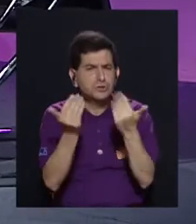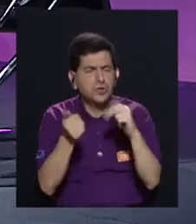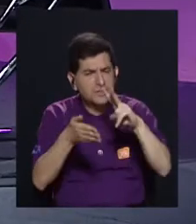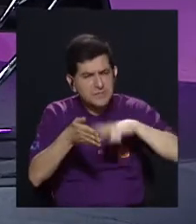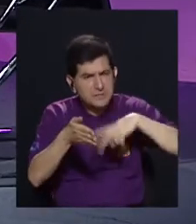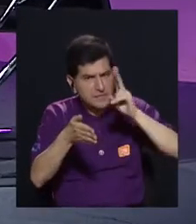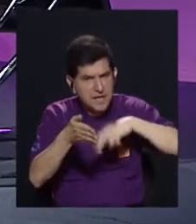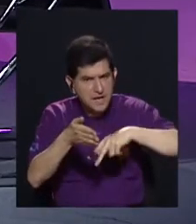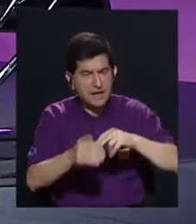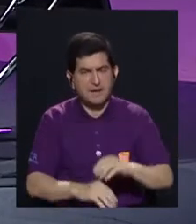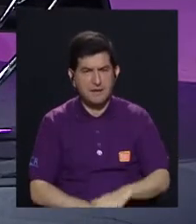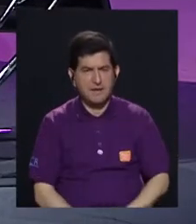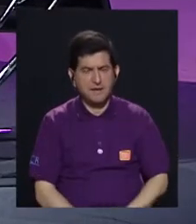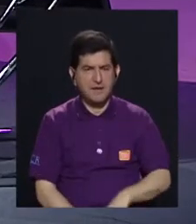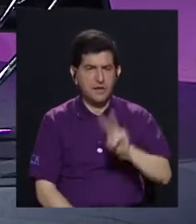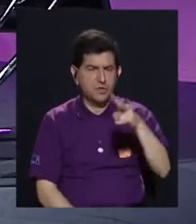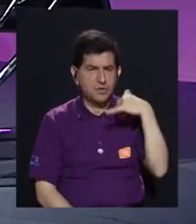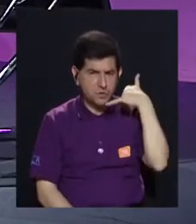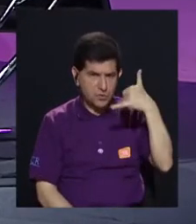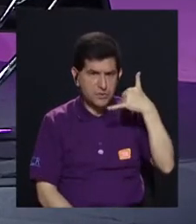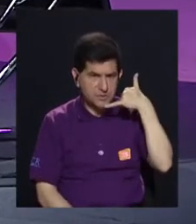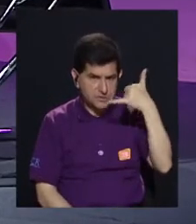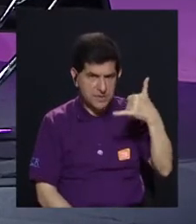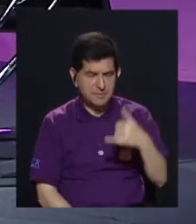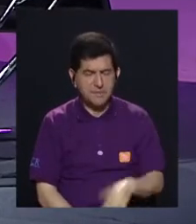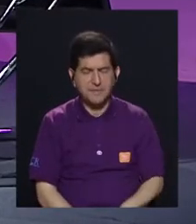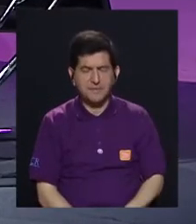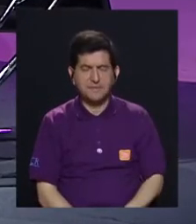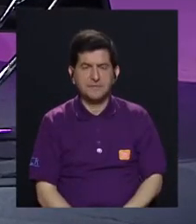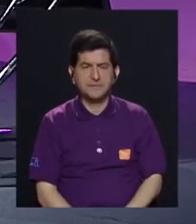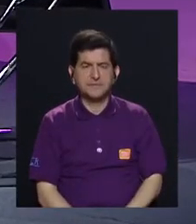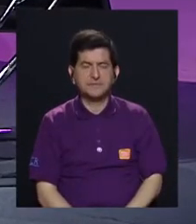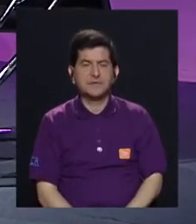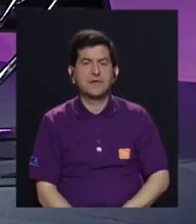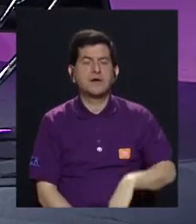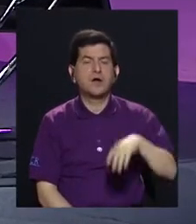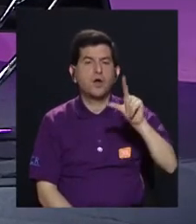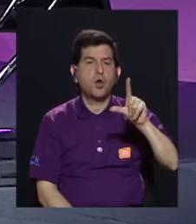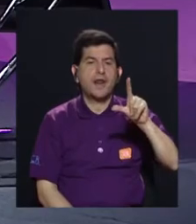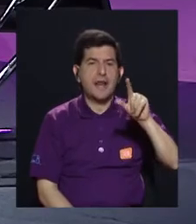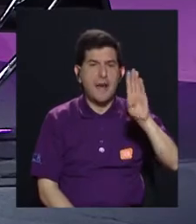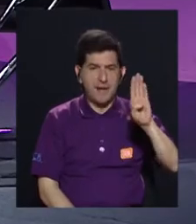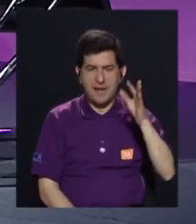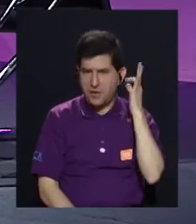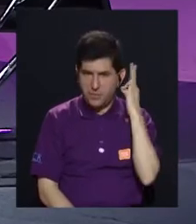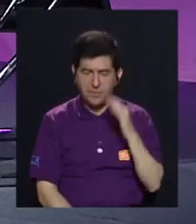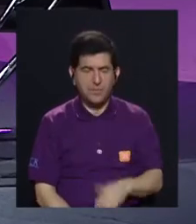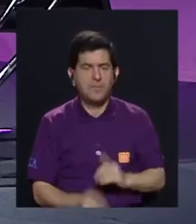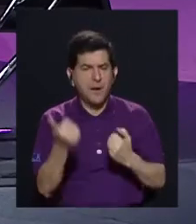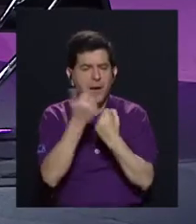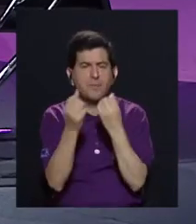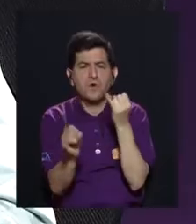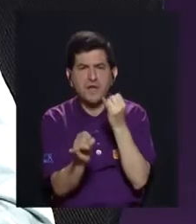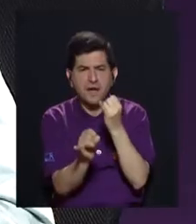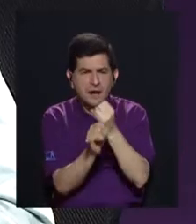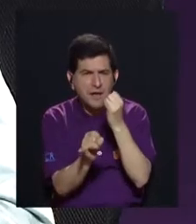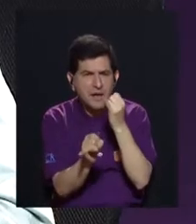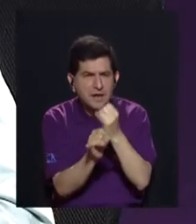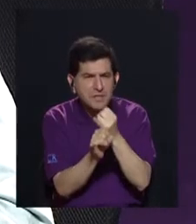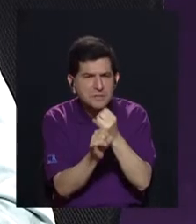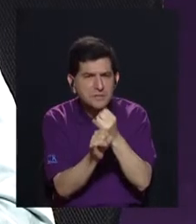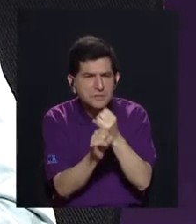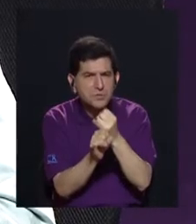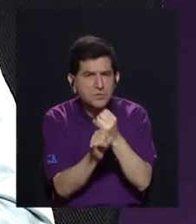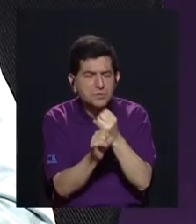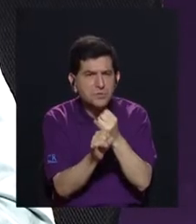un par de llamadas que nos están haciendo doña lorena barkero cómo van a apoyar al instituto y